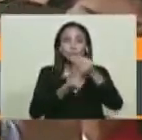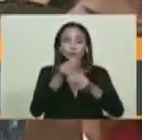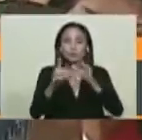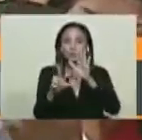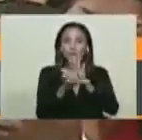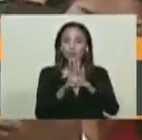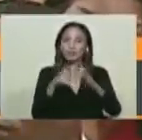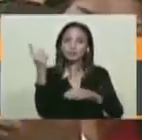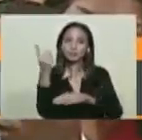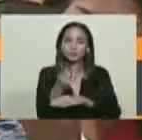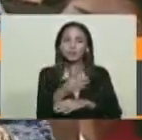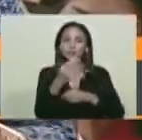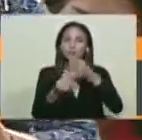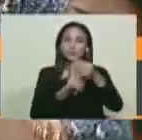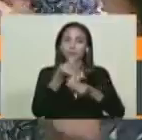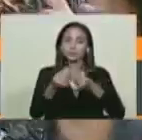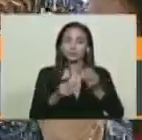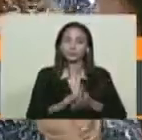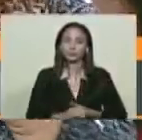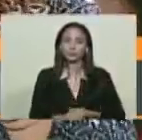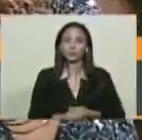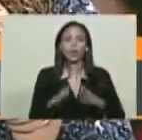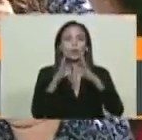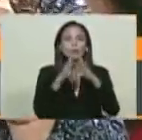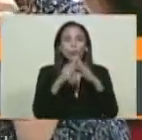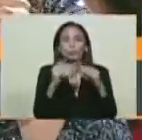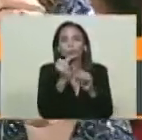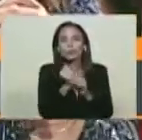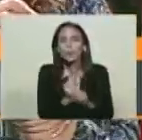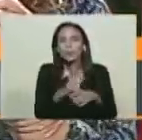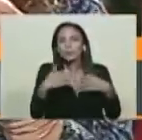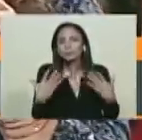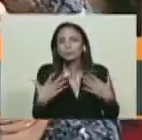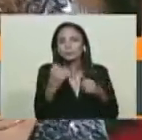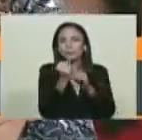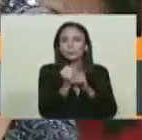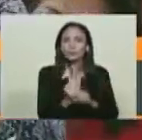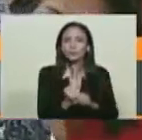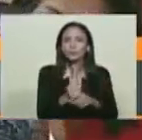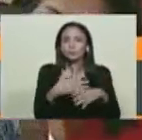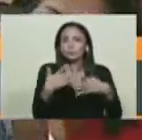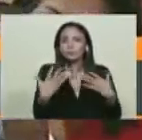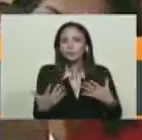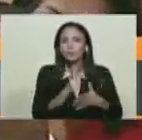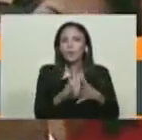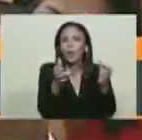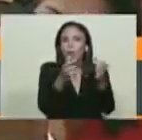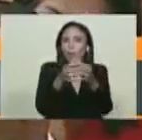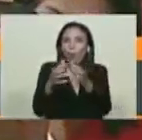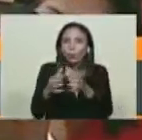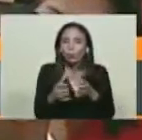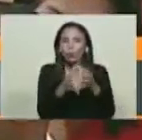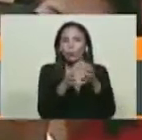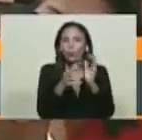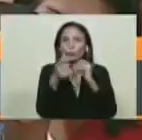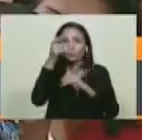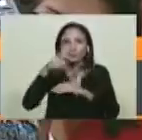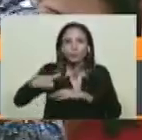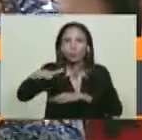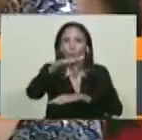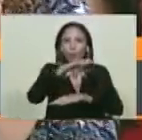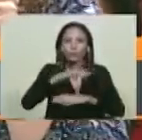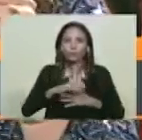Así que aquí lo que se espera, lo que está de manifiesto, es que esa organización popular que